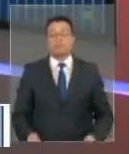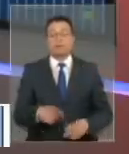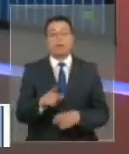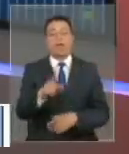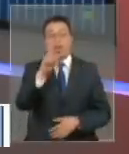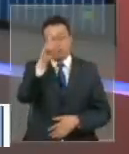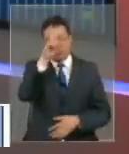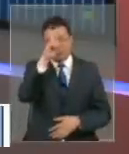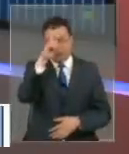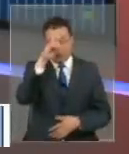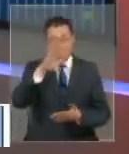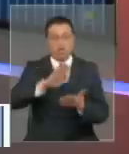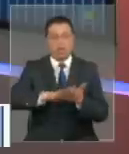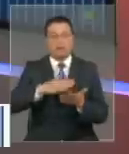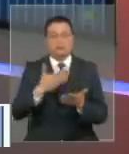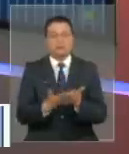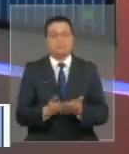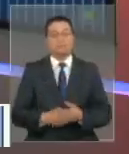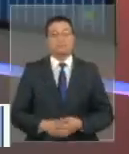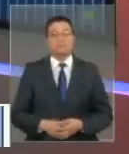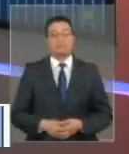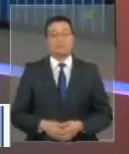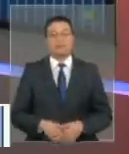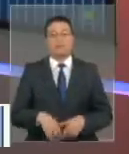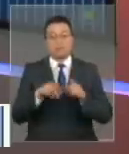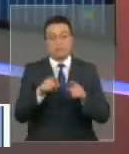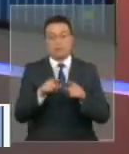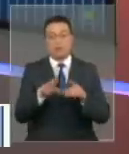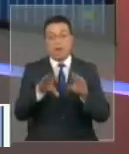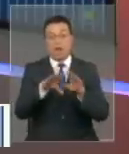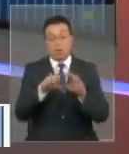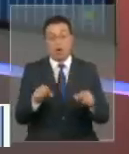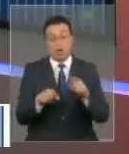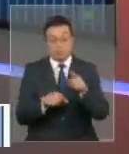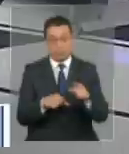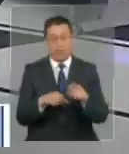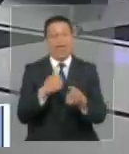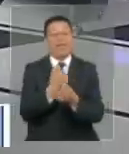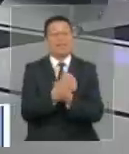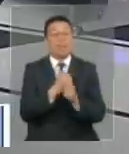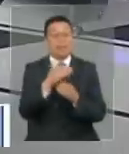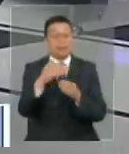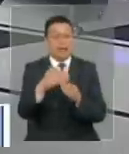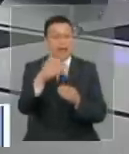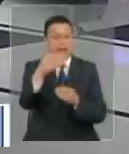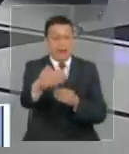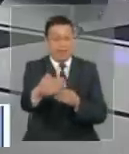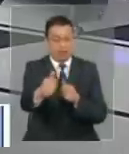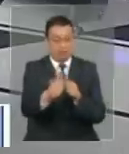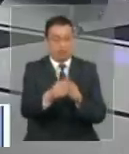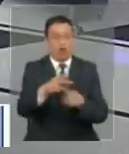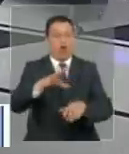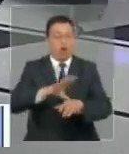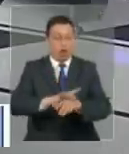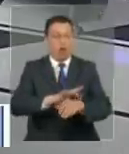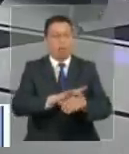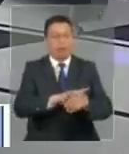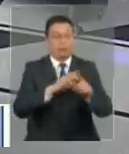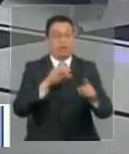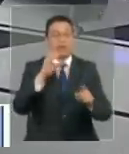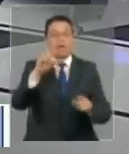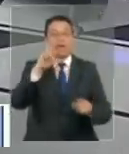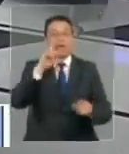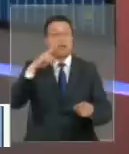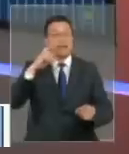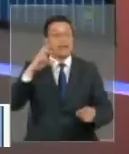Ahí está. Salud. A ver, ¿usted está de acuerdo, aprovechando que está Independencia al lado, que hay hospitales y ustedes tienen clínicas